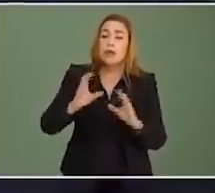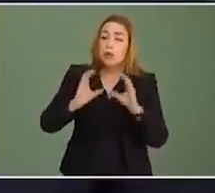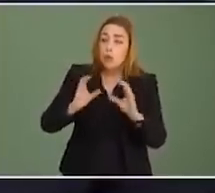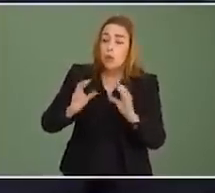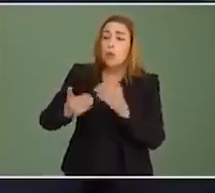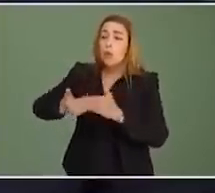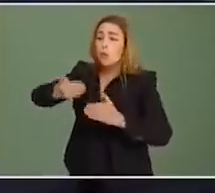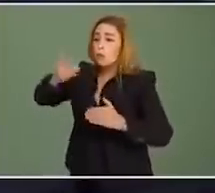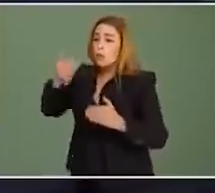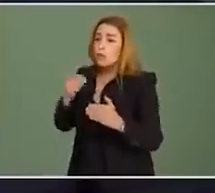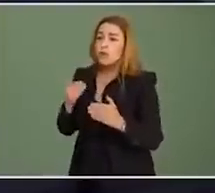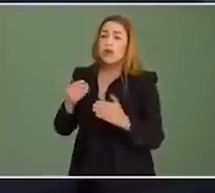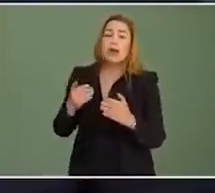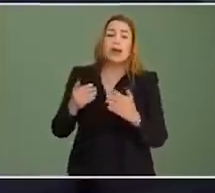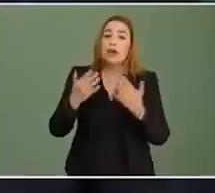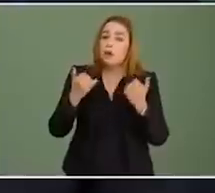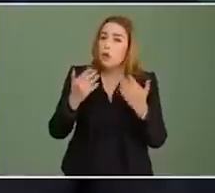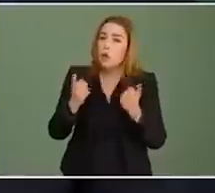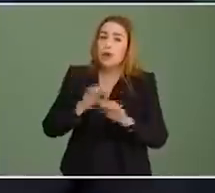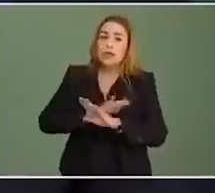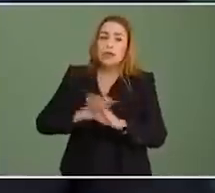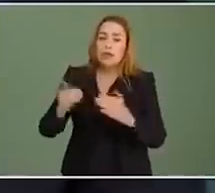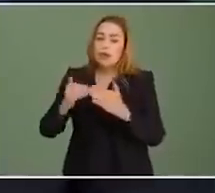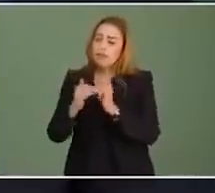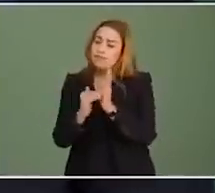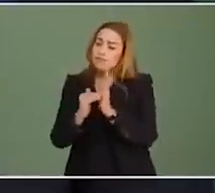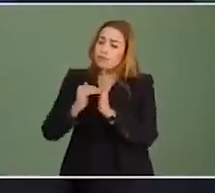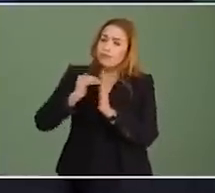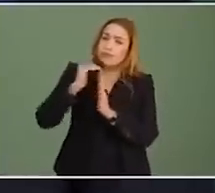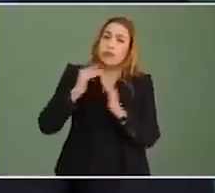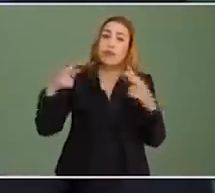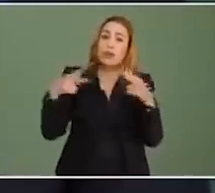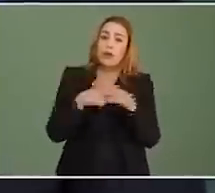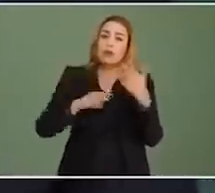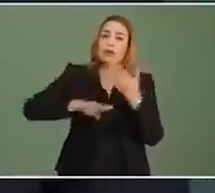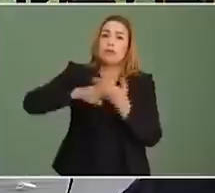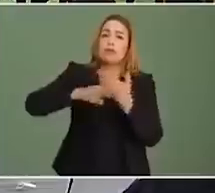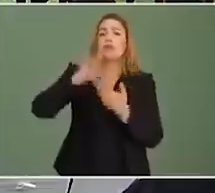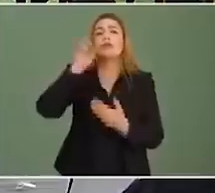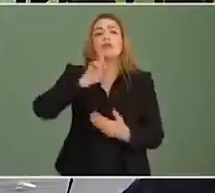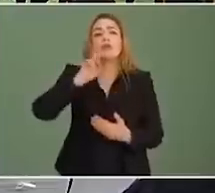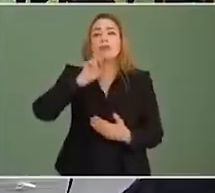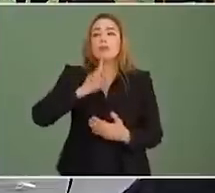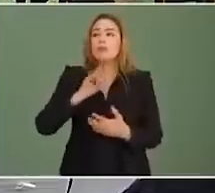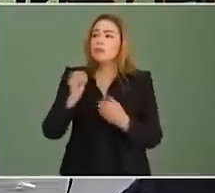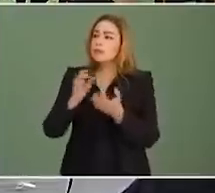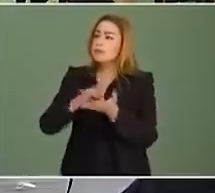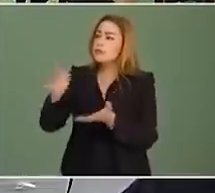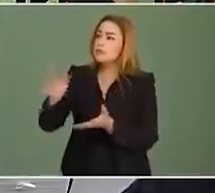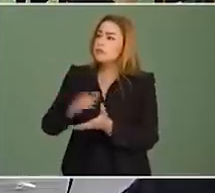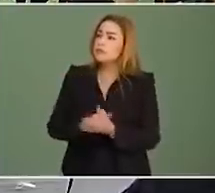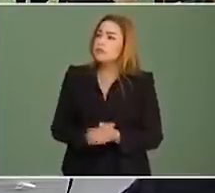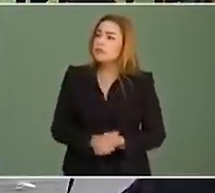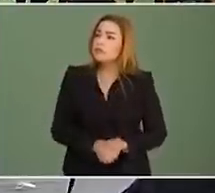delito de feminicidio contra la mujer de violencia en contra de la mujer muchas gracias